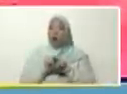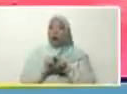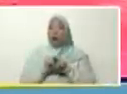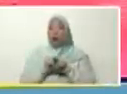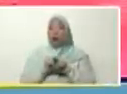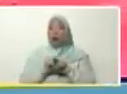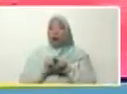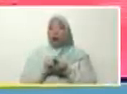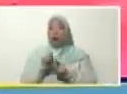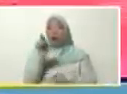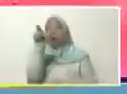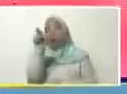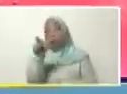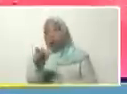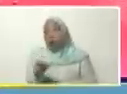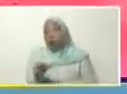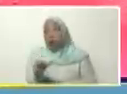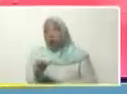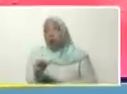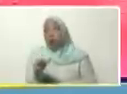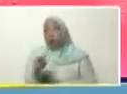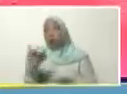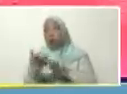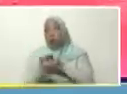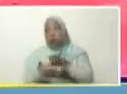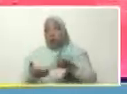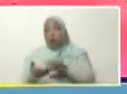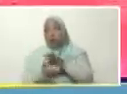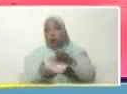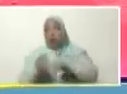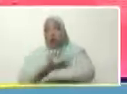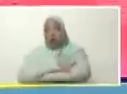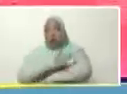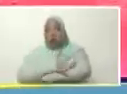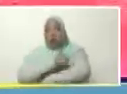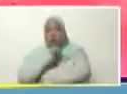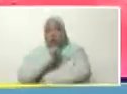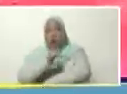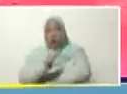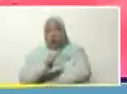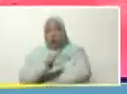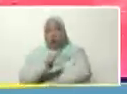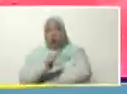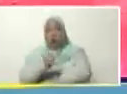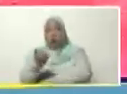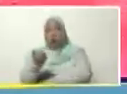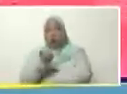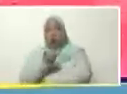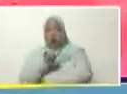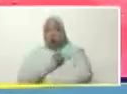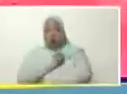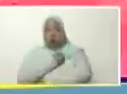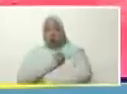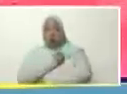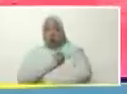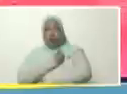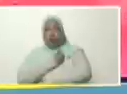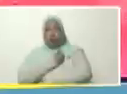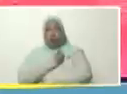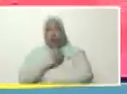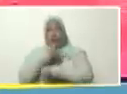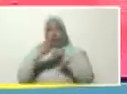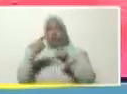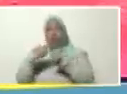Una persona con problemas graves de conducta atentó y asesinó a